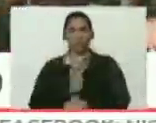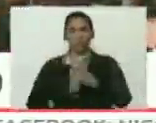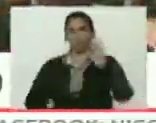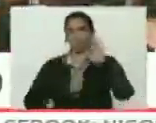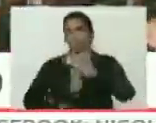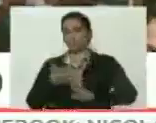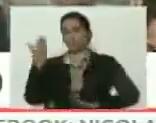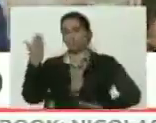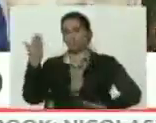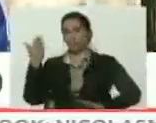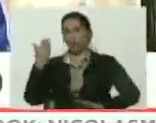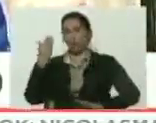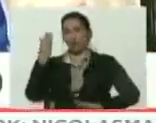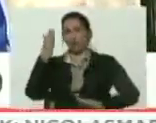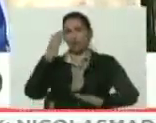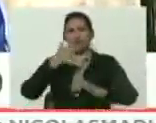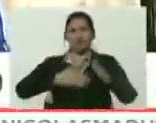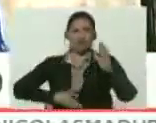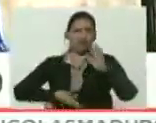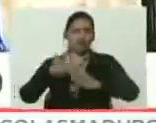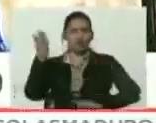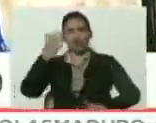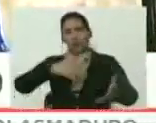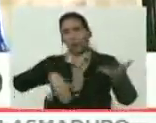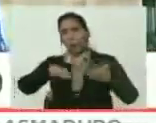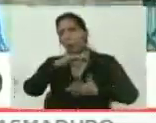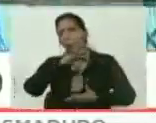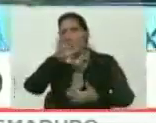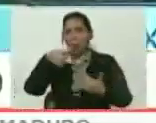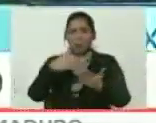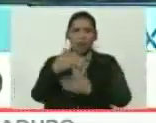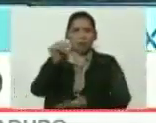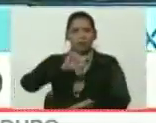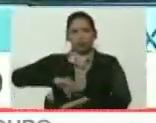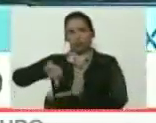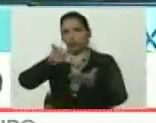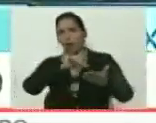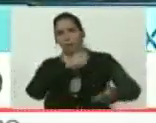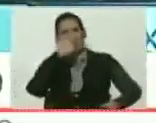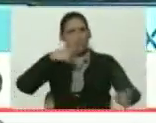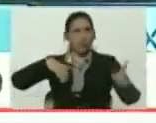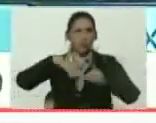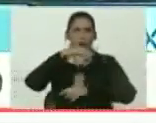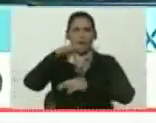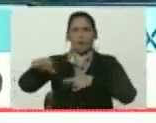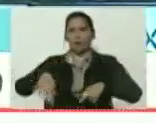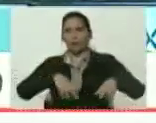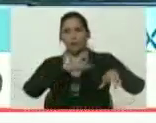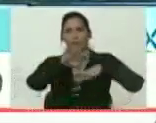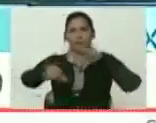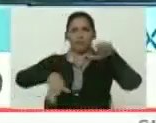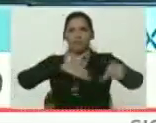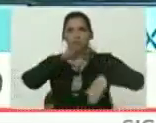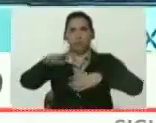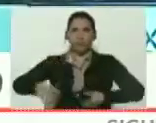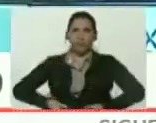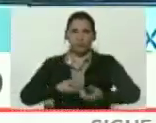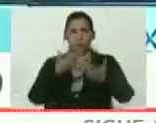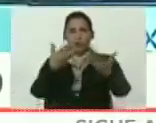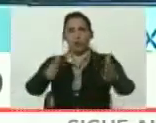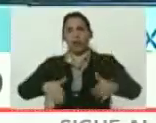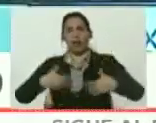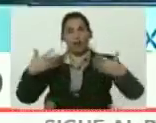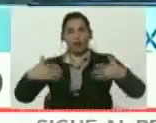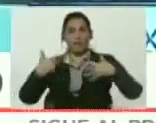por todas las ciudades, pueblos, parques, ríos y balnearios a llevarle alegría a la